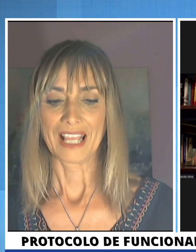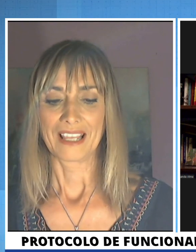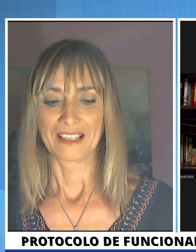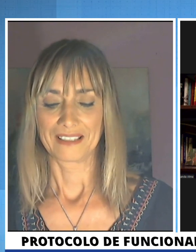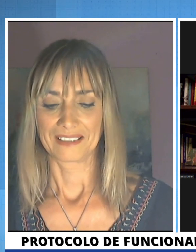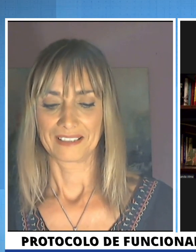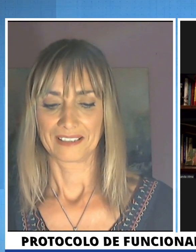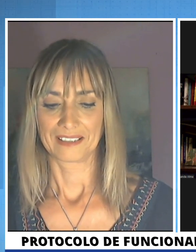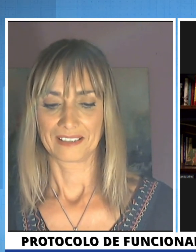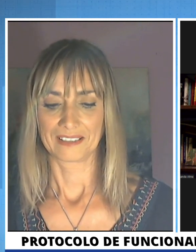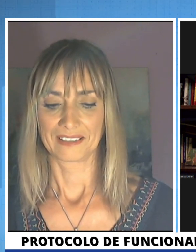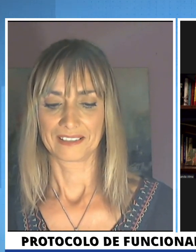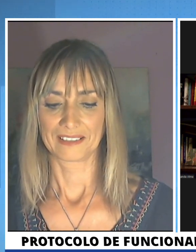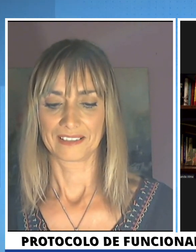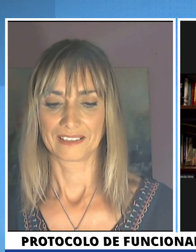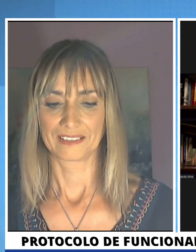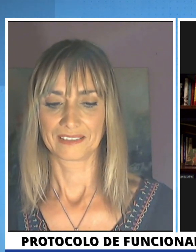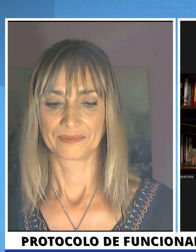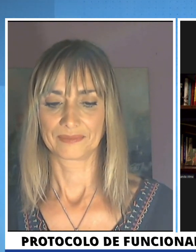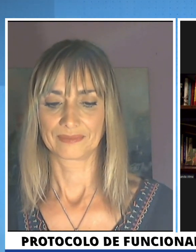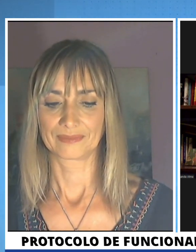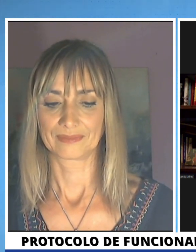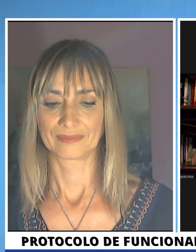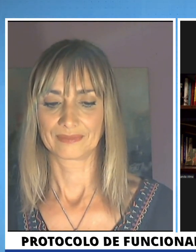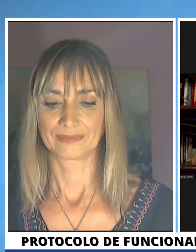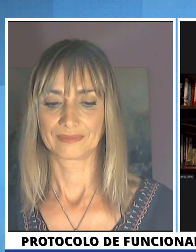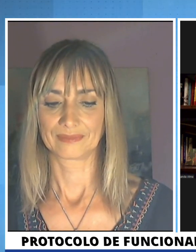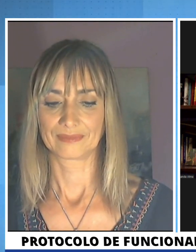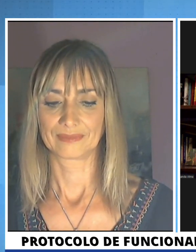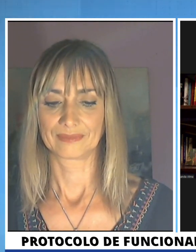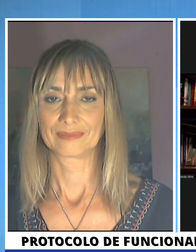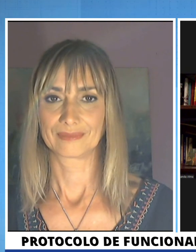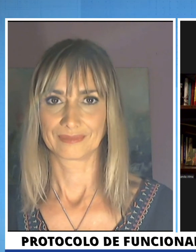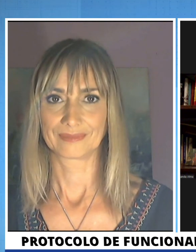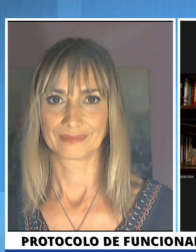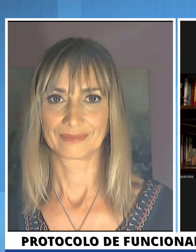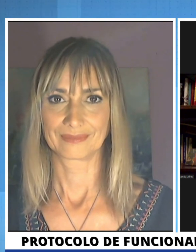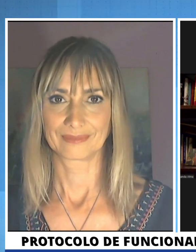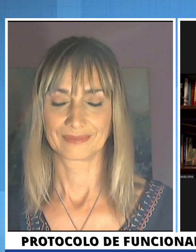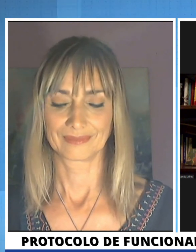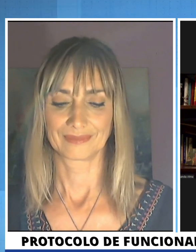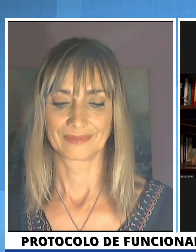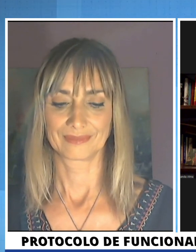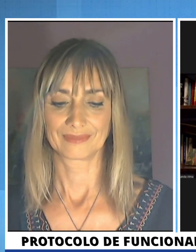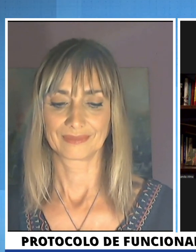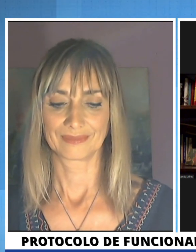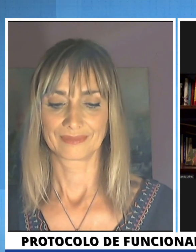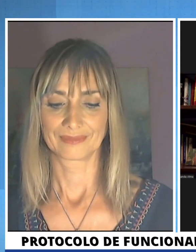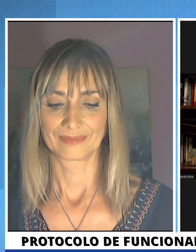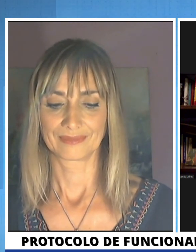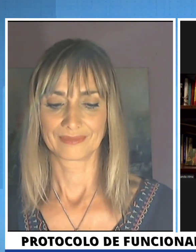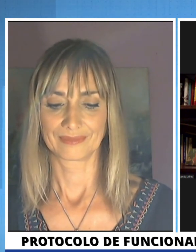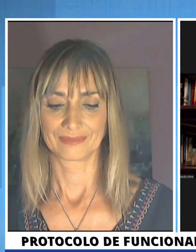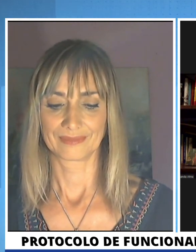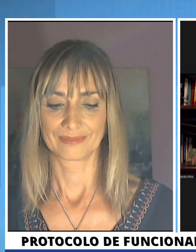Lo cierto es que lo que se va a discutir hoy es si Sergio Massa les va a proponer hacer sesiones totalmente virtuales, es